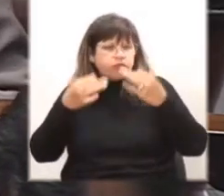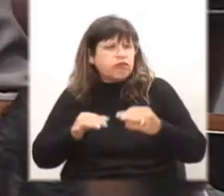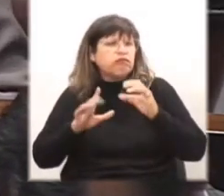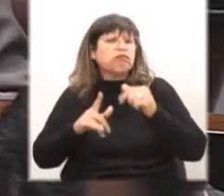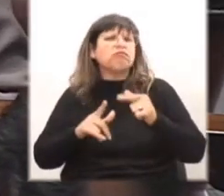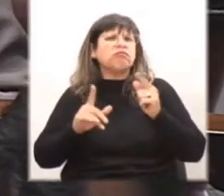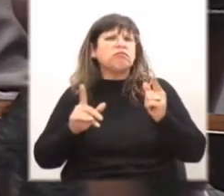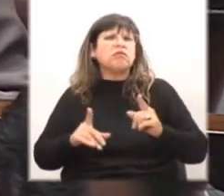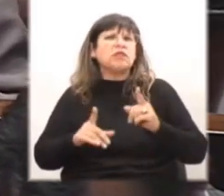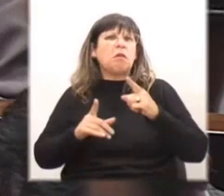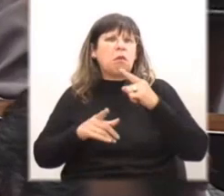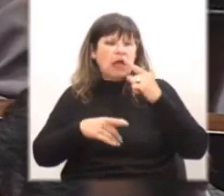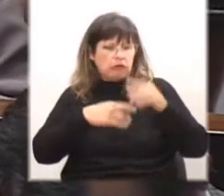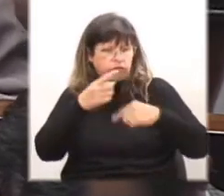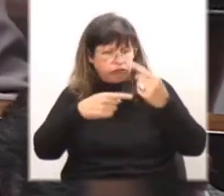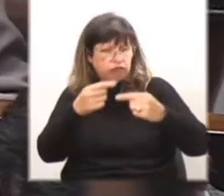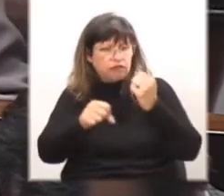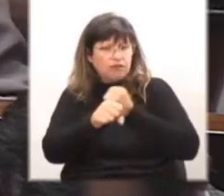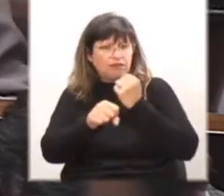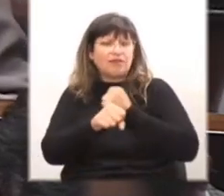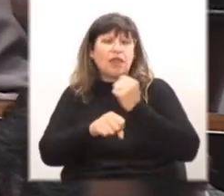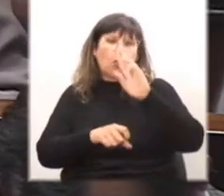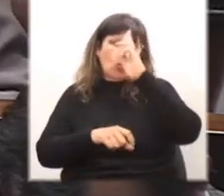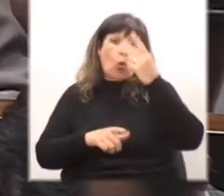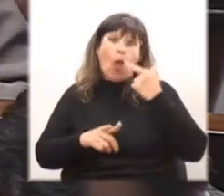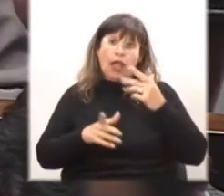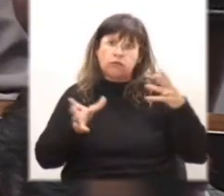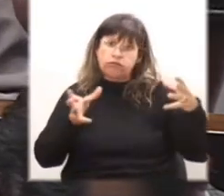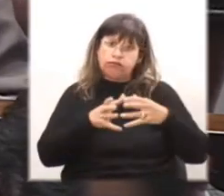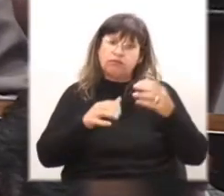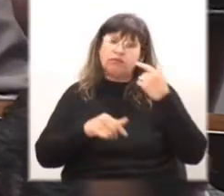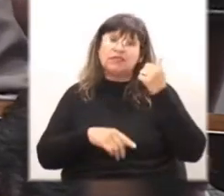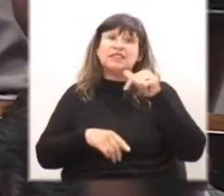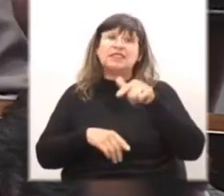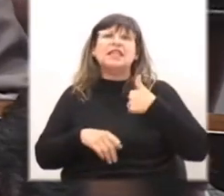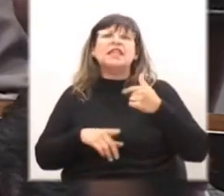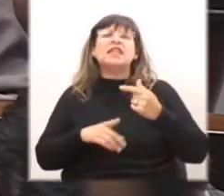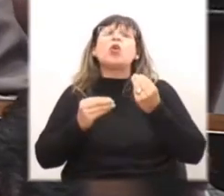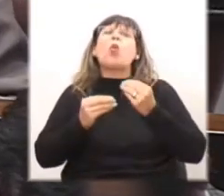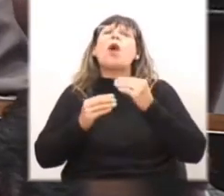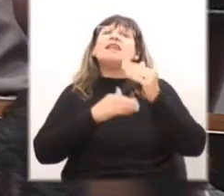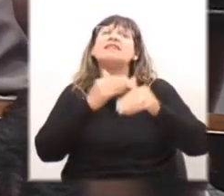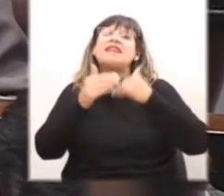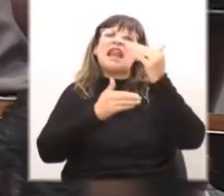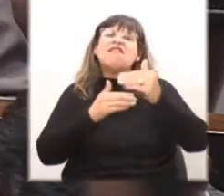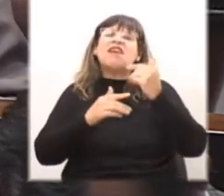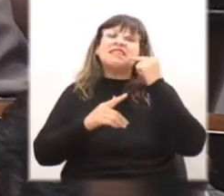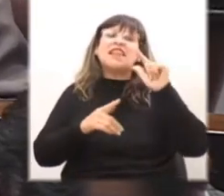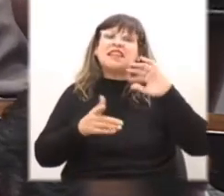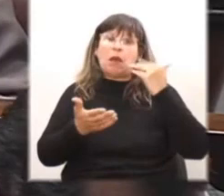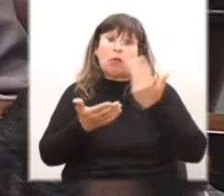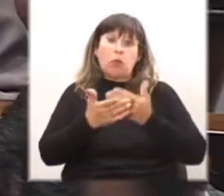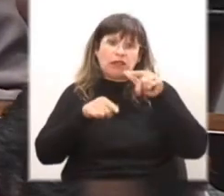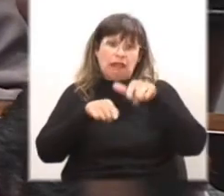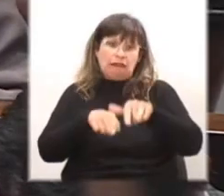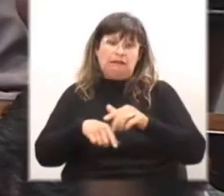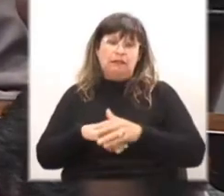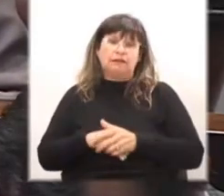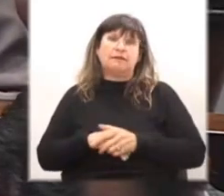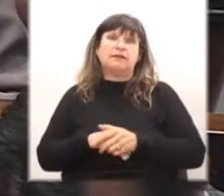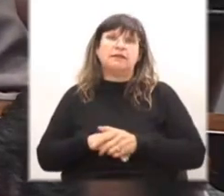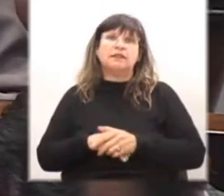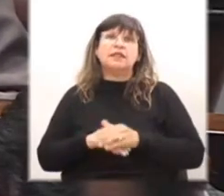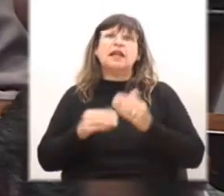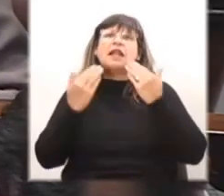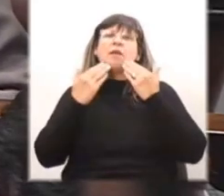y llevados adelante por la delegación de Uruguay y cuál es el grado de avance de esas iniciativas. La